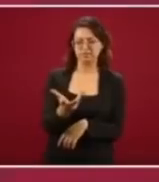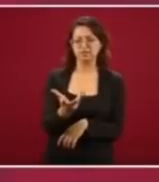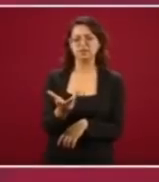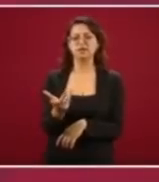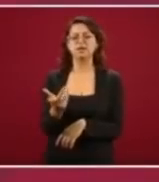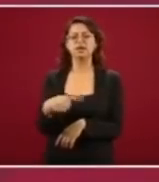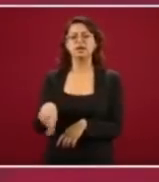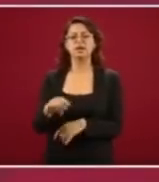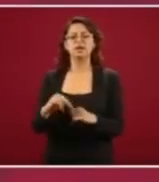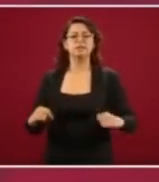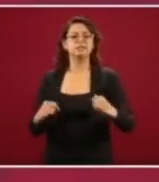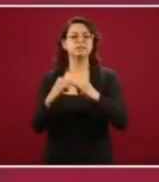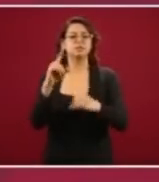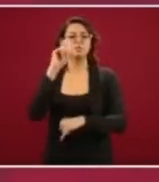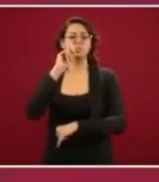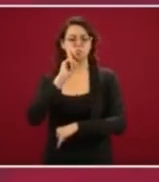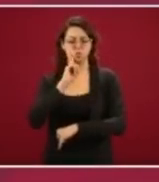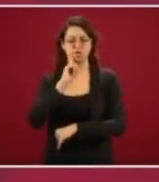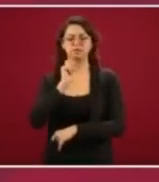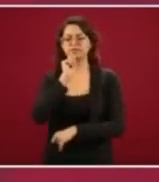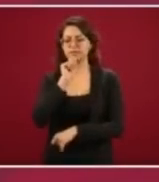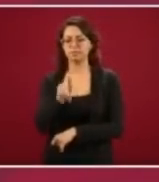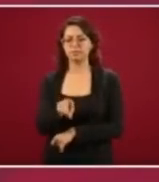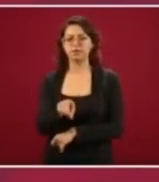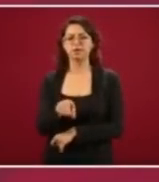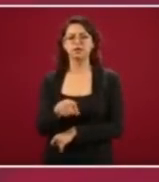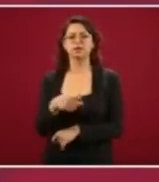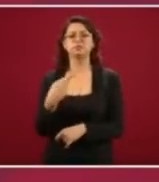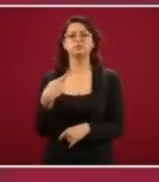de las Mujeres, pero